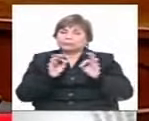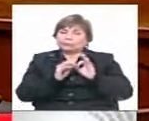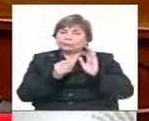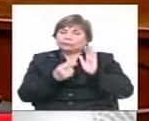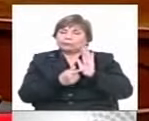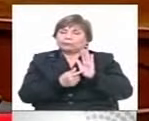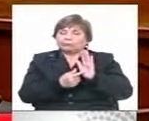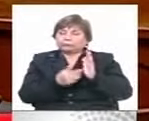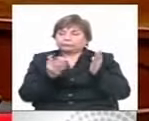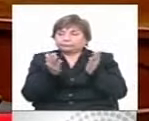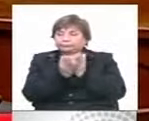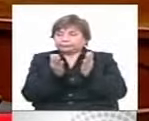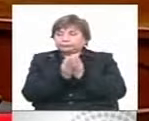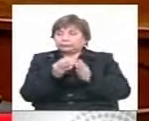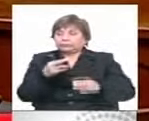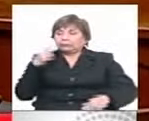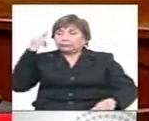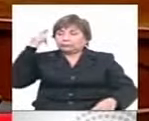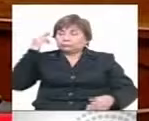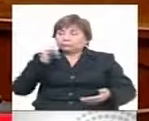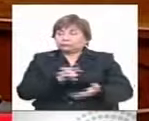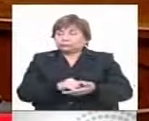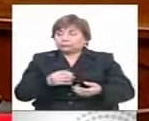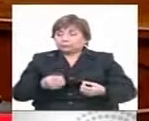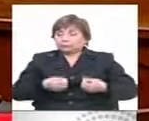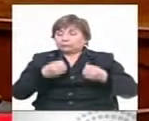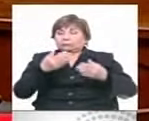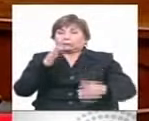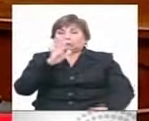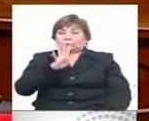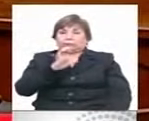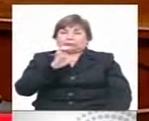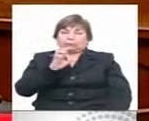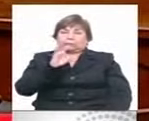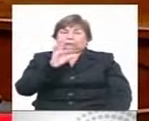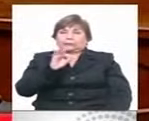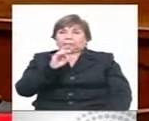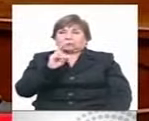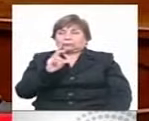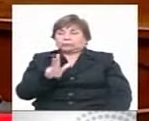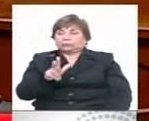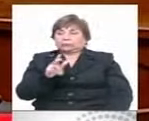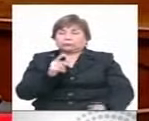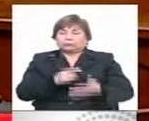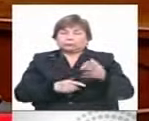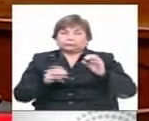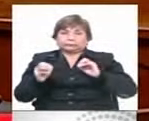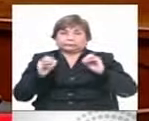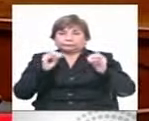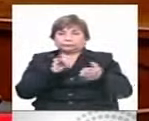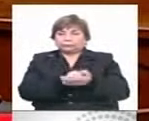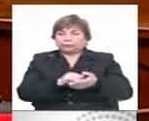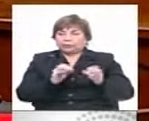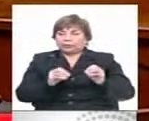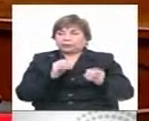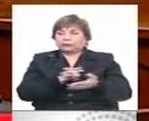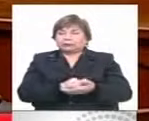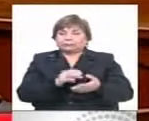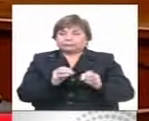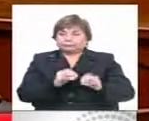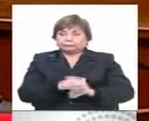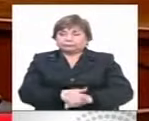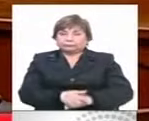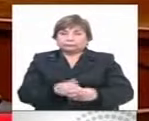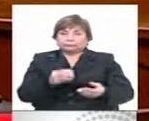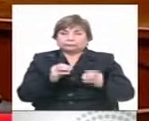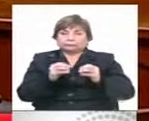prioridad a la educación. Por eso se destinarán 593 millones para finalizar la entrega de tablets,